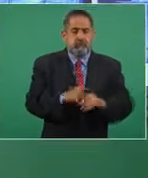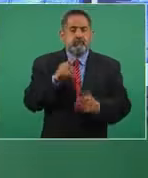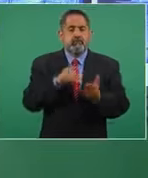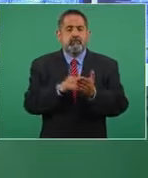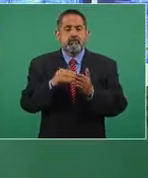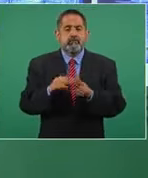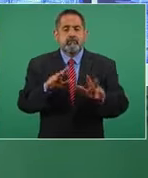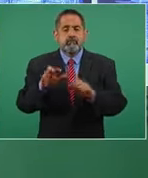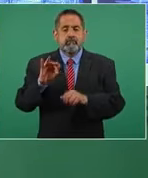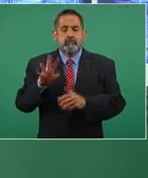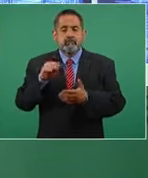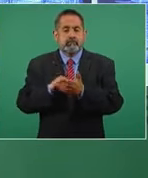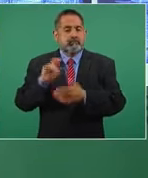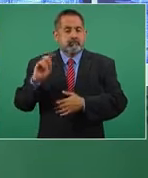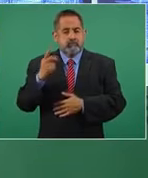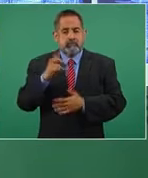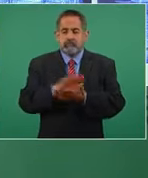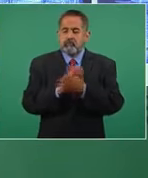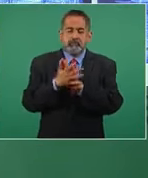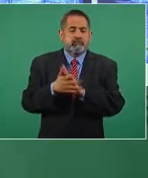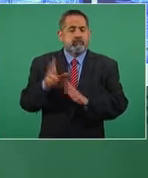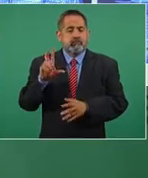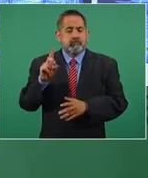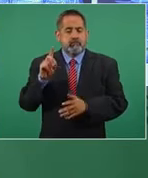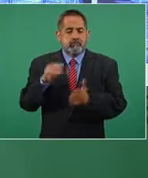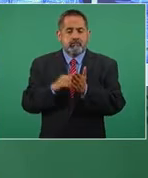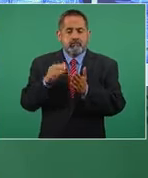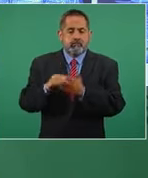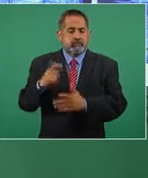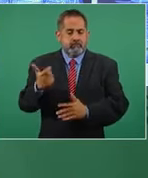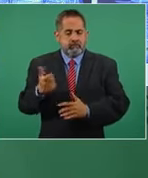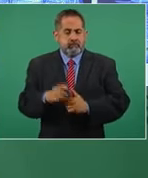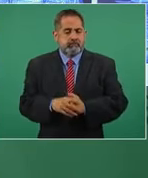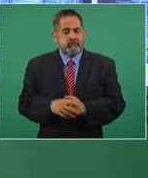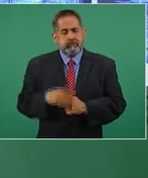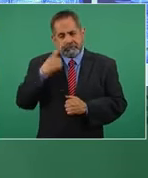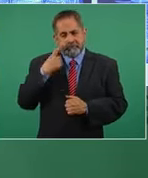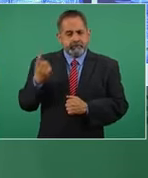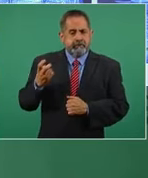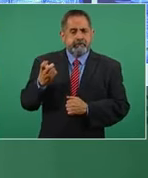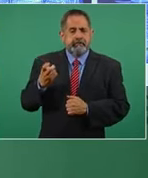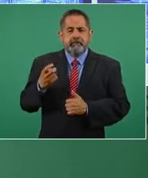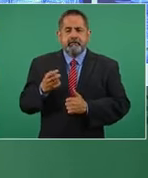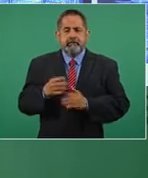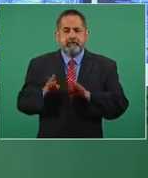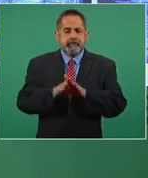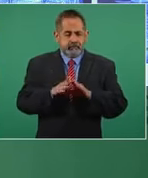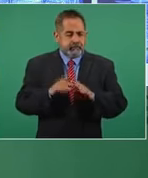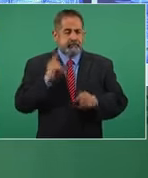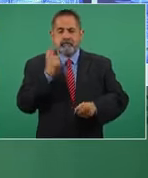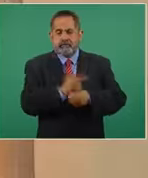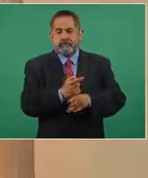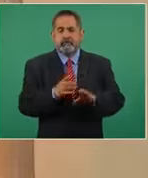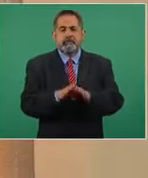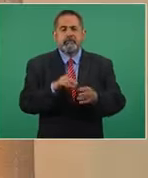1,484,000 dólares, aproximadamente 30 millones de pesos. Esta fue una operación